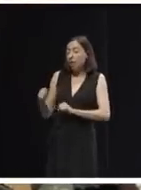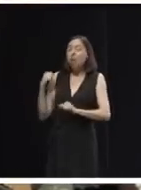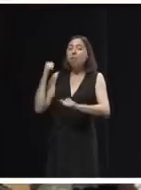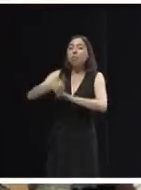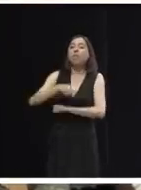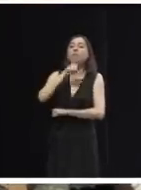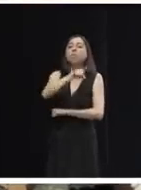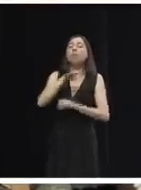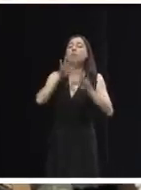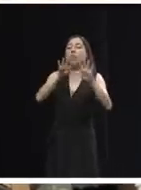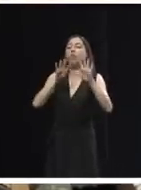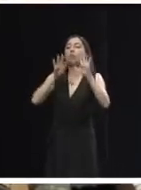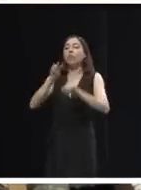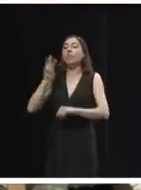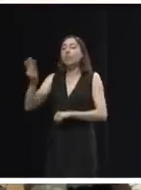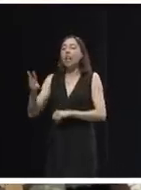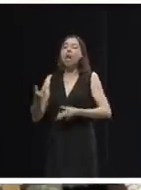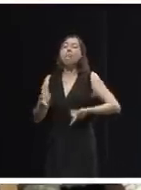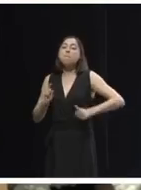es México.